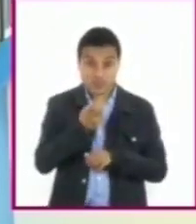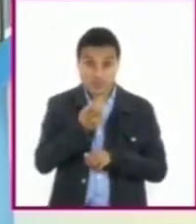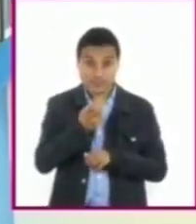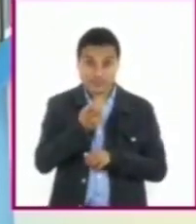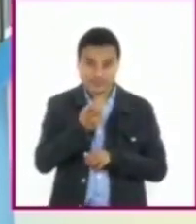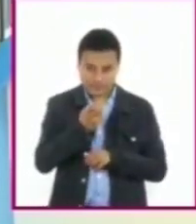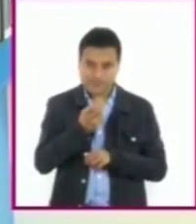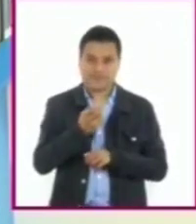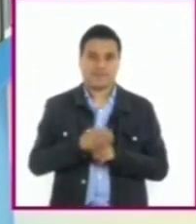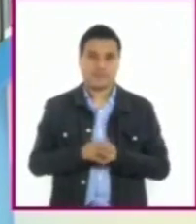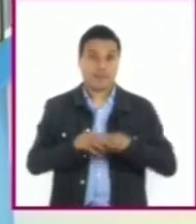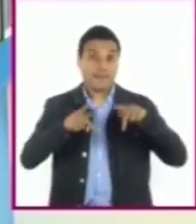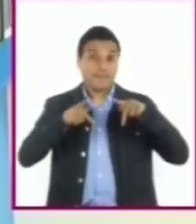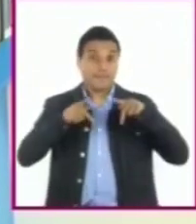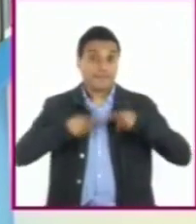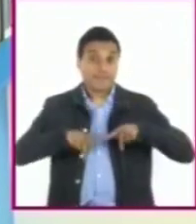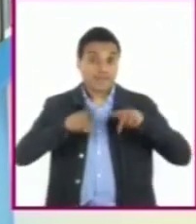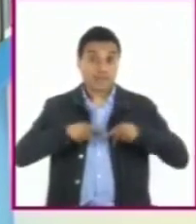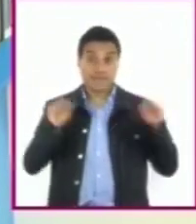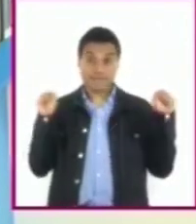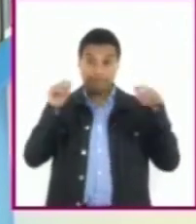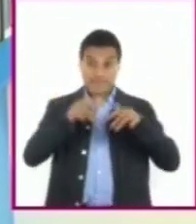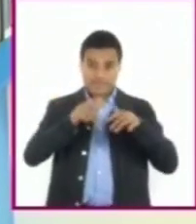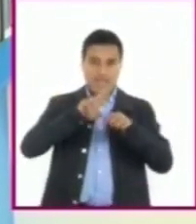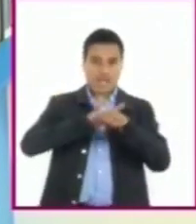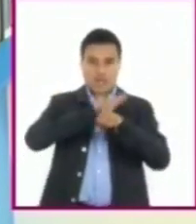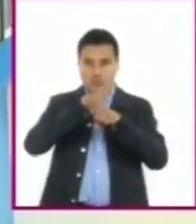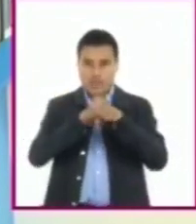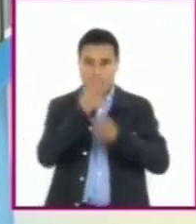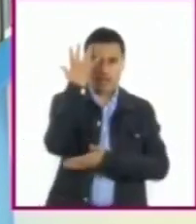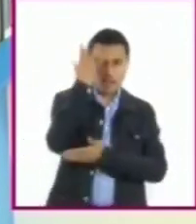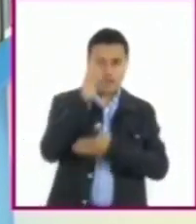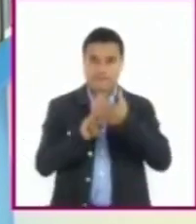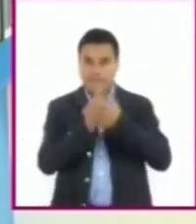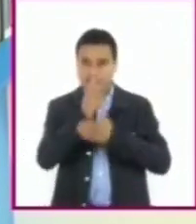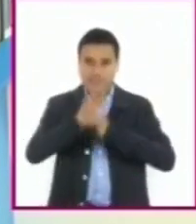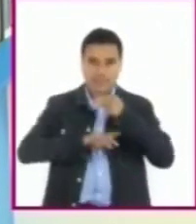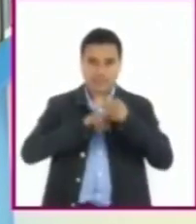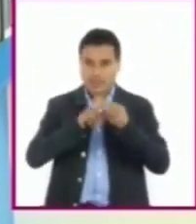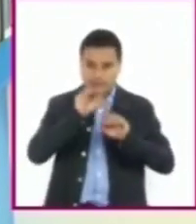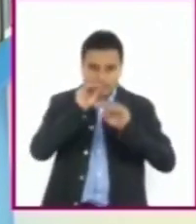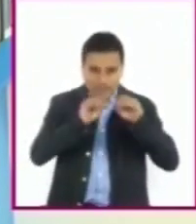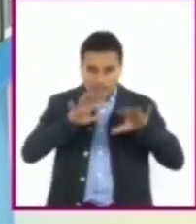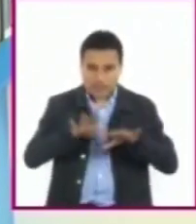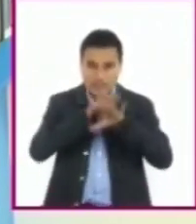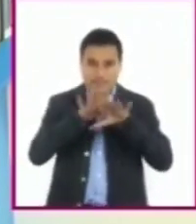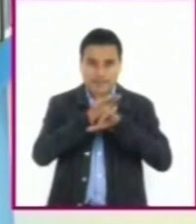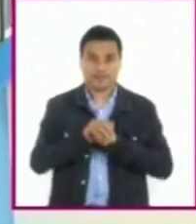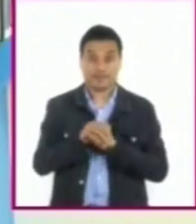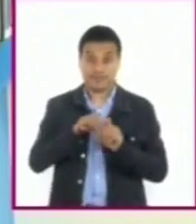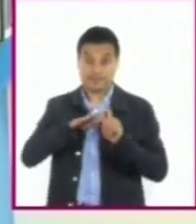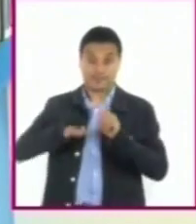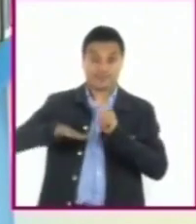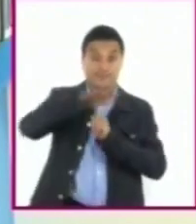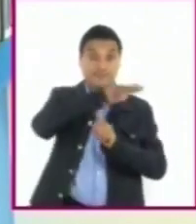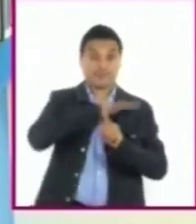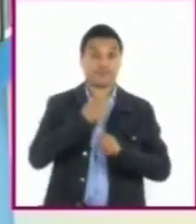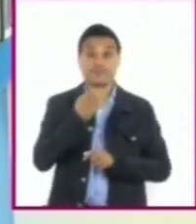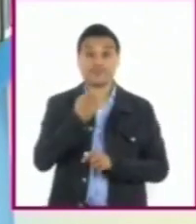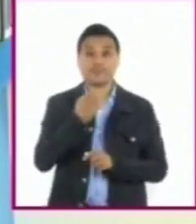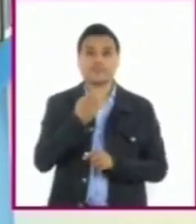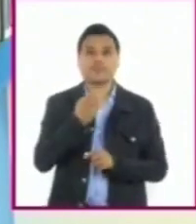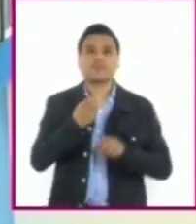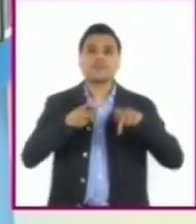la vinculación entre el ser humano y la naturaleza. Todo lo que hay a nuestro alrededor es parte de obtener los recursos